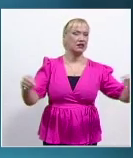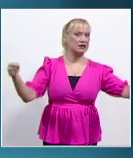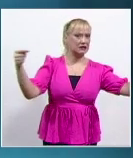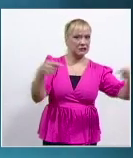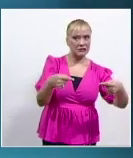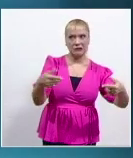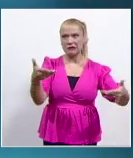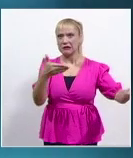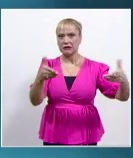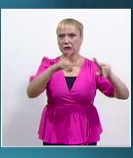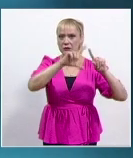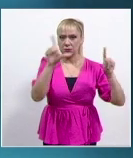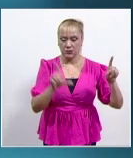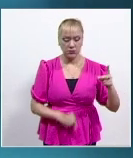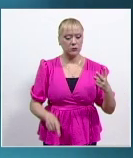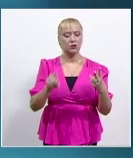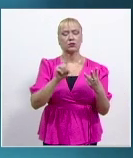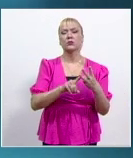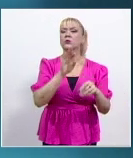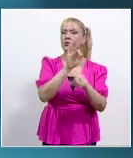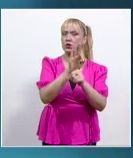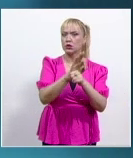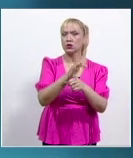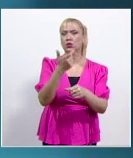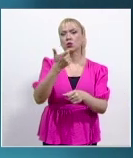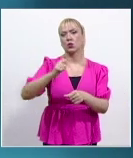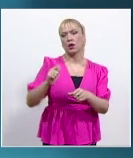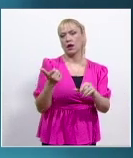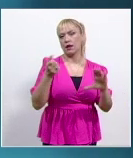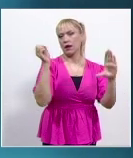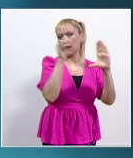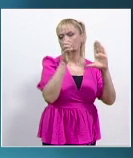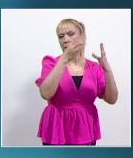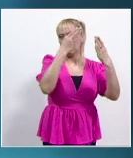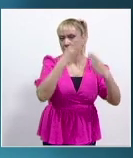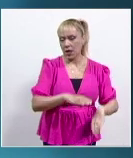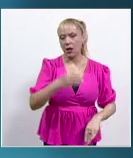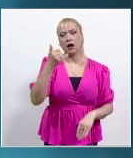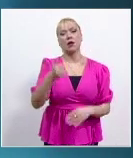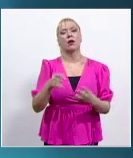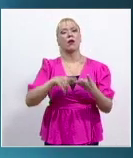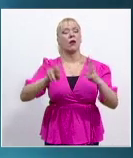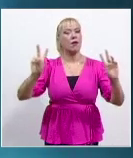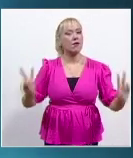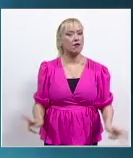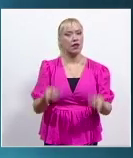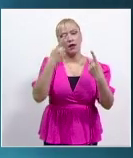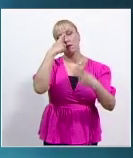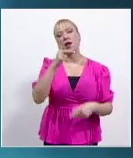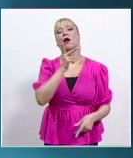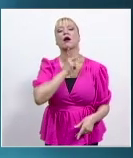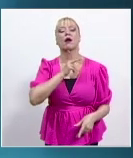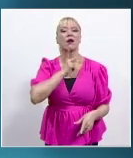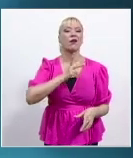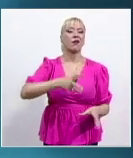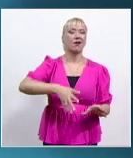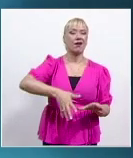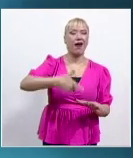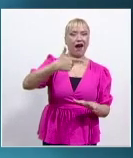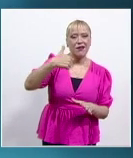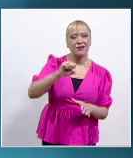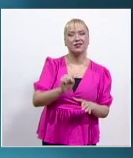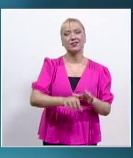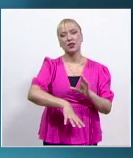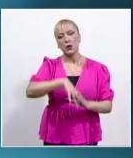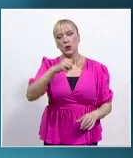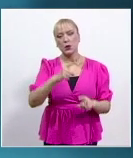descentralizados federales, protección al ahorro bancario y regulación asimétrica en ventas de primera mano de hidrocarburos. En cuanto a plenos